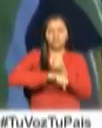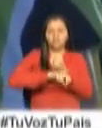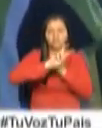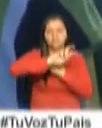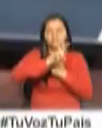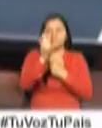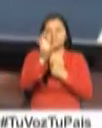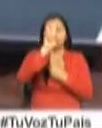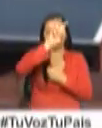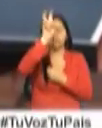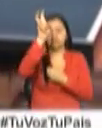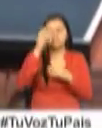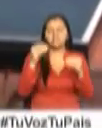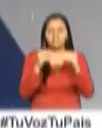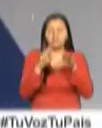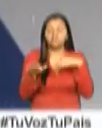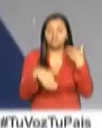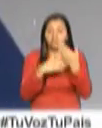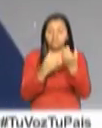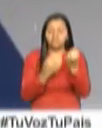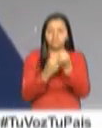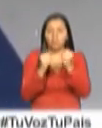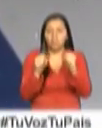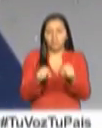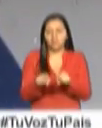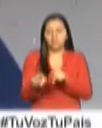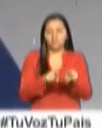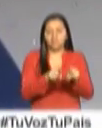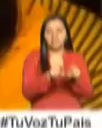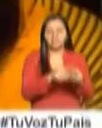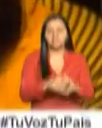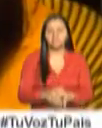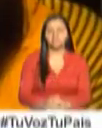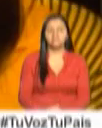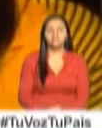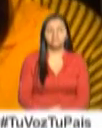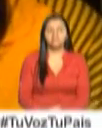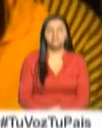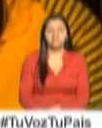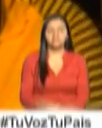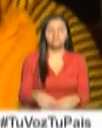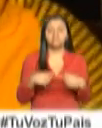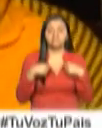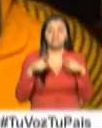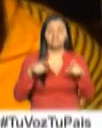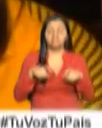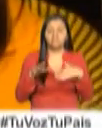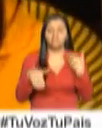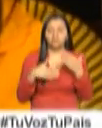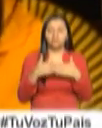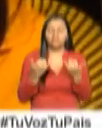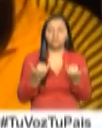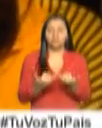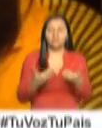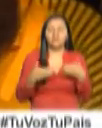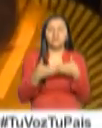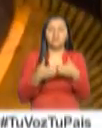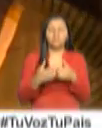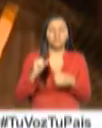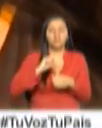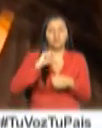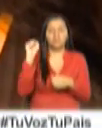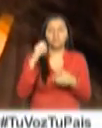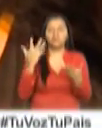otros. Ellos aseguran dar todo de sí en esta competencia. En este momento mi meta es que nuestro equipo quede campeón en